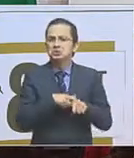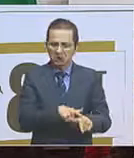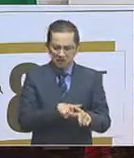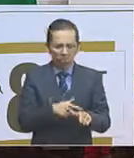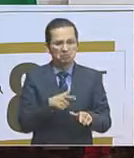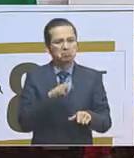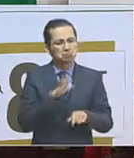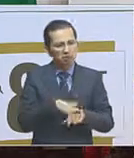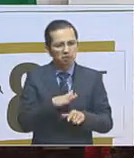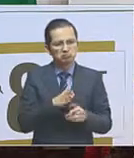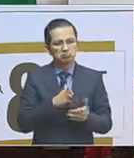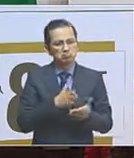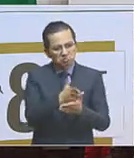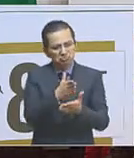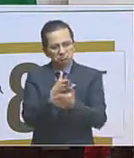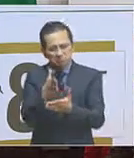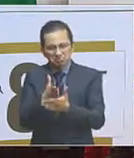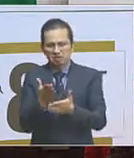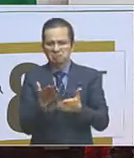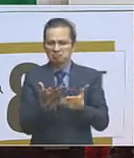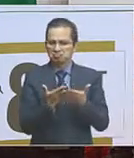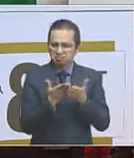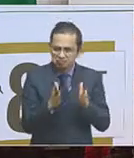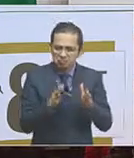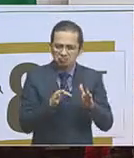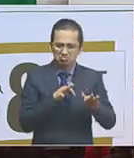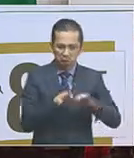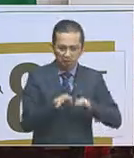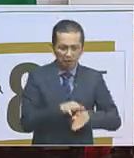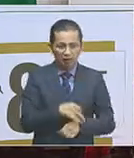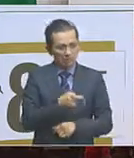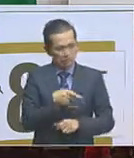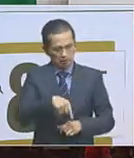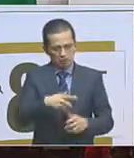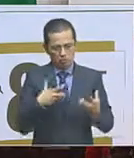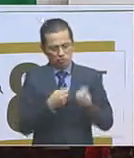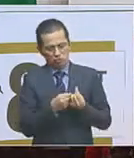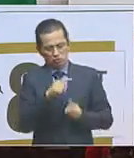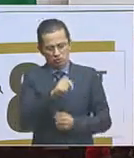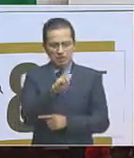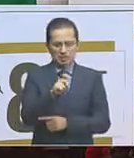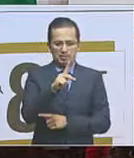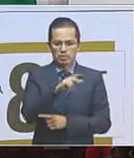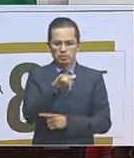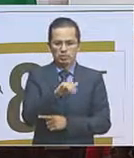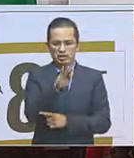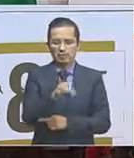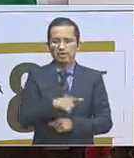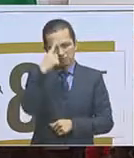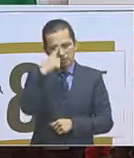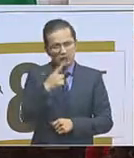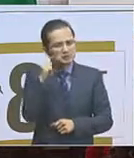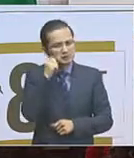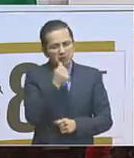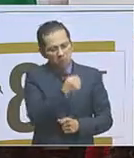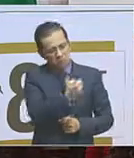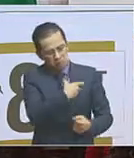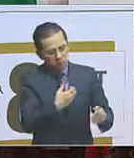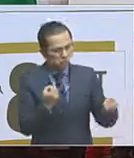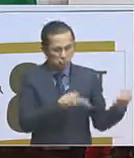camino y seguir de la mano con este tribunal para seguir aportando lo que tú siempre nos tienes que dar